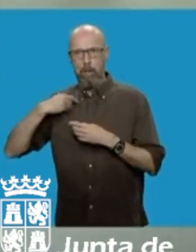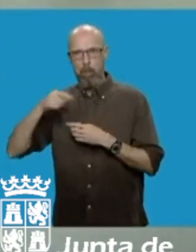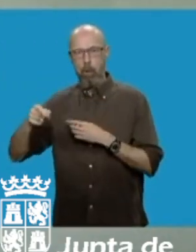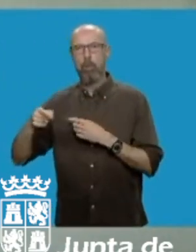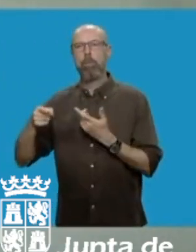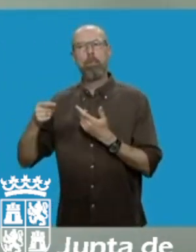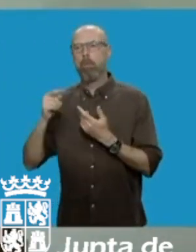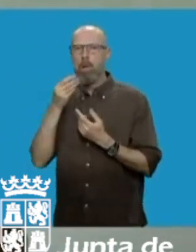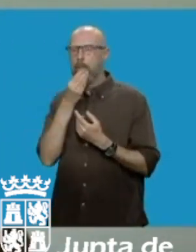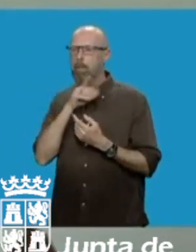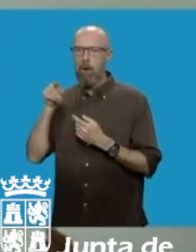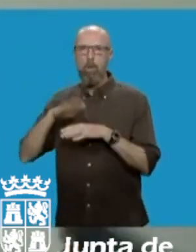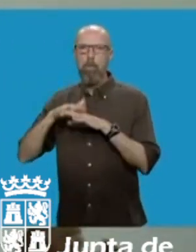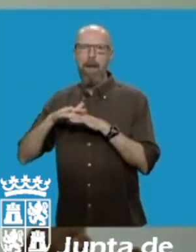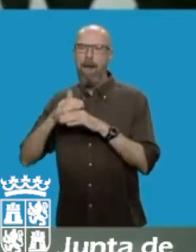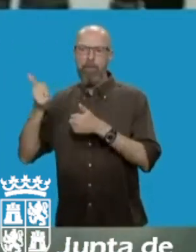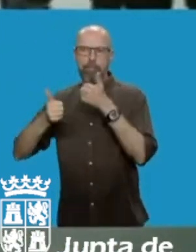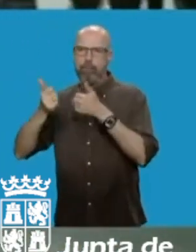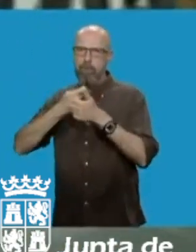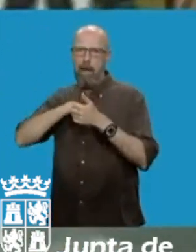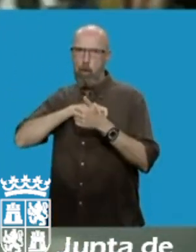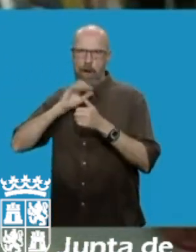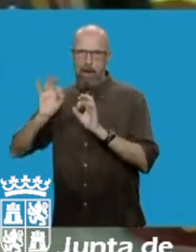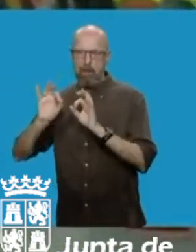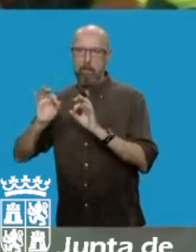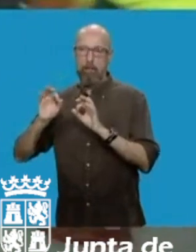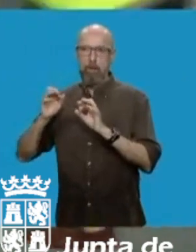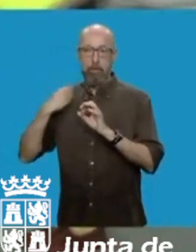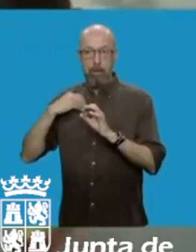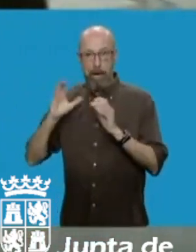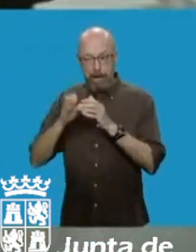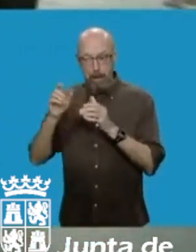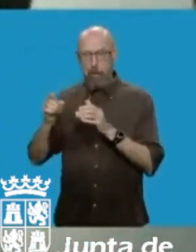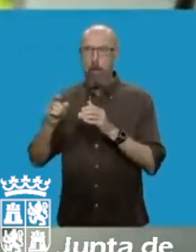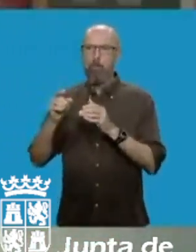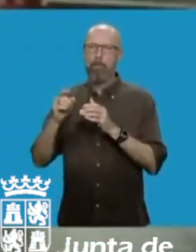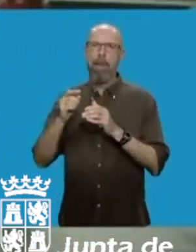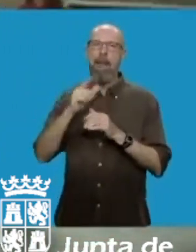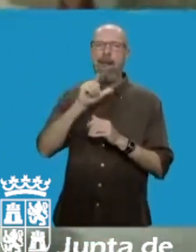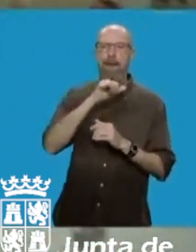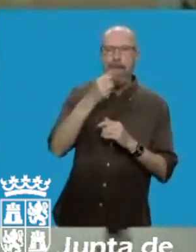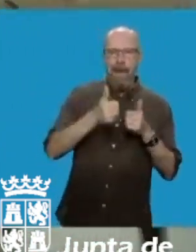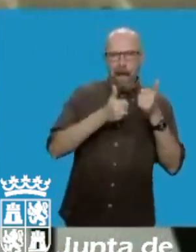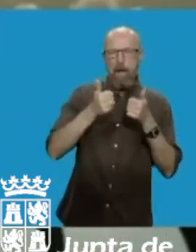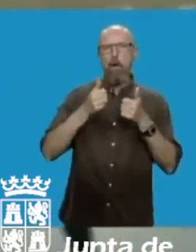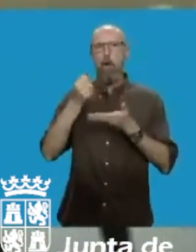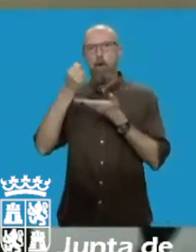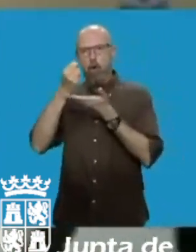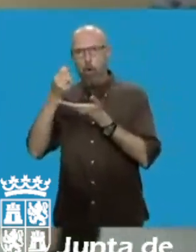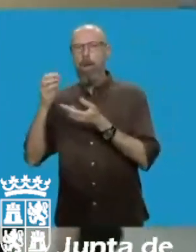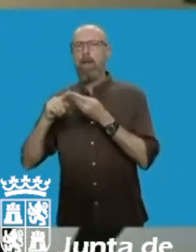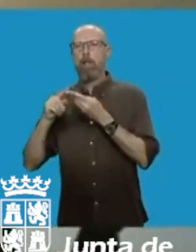absoluto dominador de los torneos nacionales. Los vallisoletanos alzaron la Liga, la Copa y la Supercopa de España.